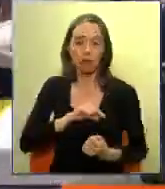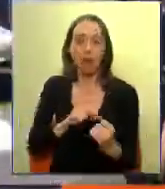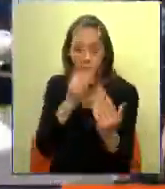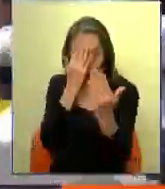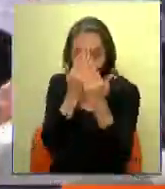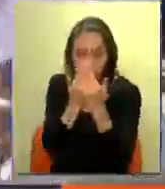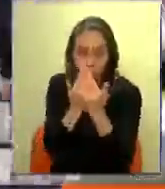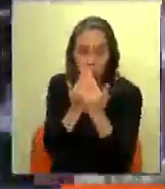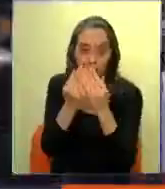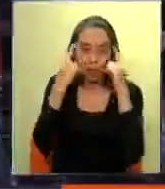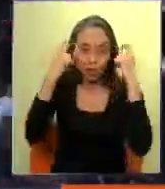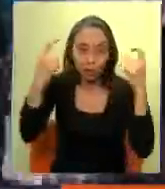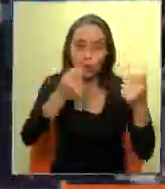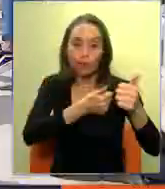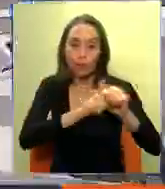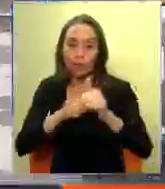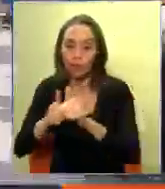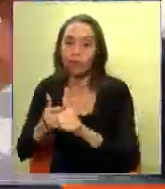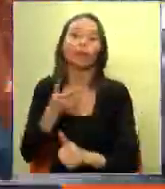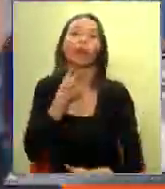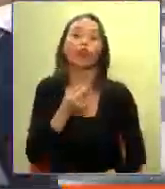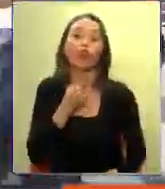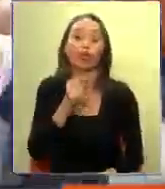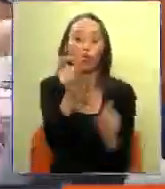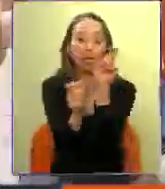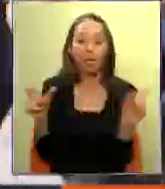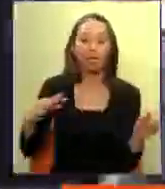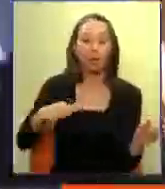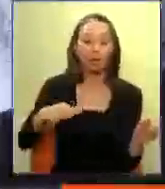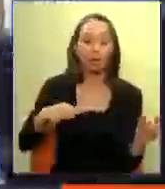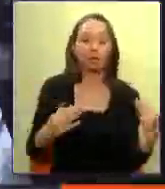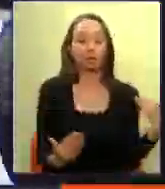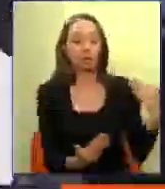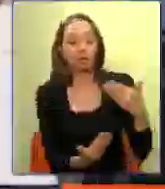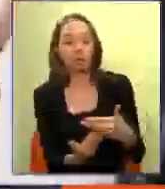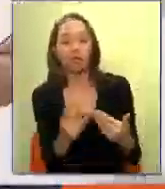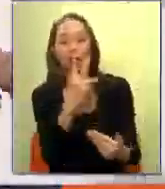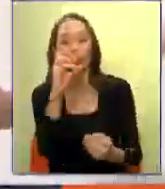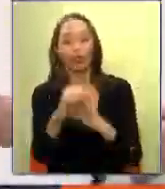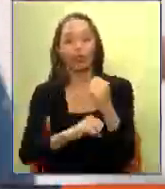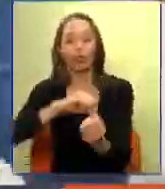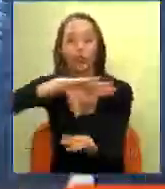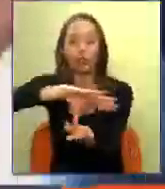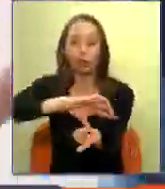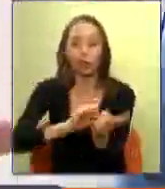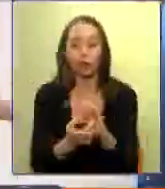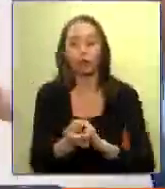sueños, desafíos y afanes de un país 200 años más viejo.